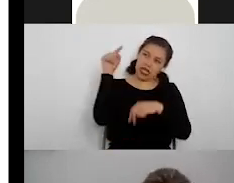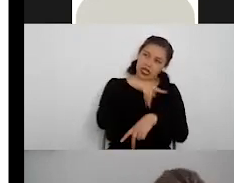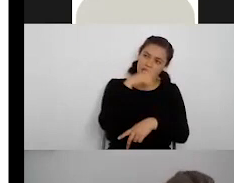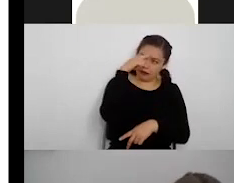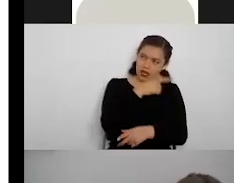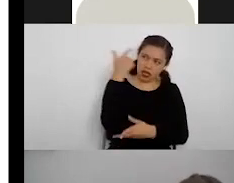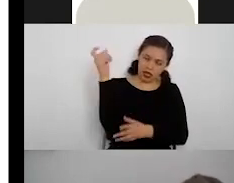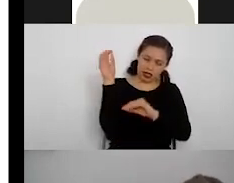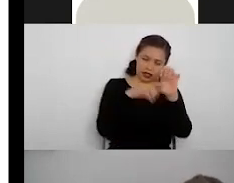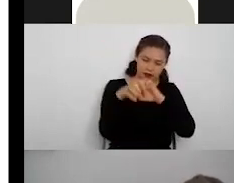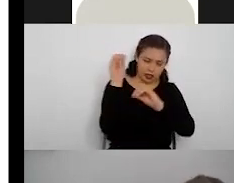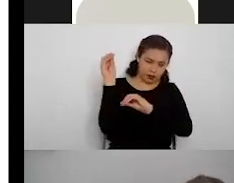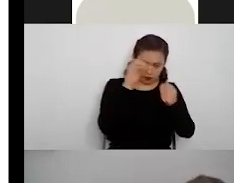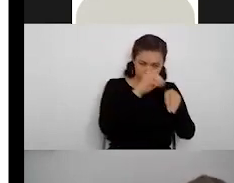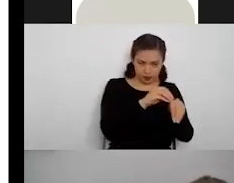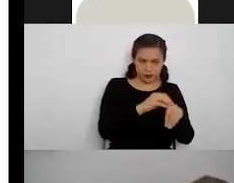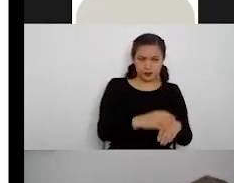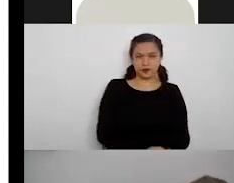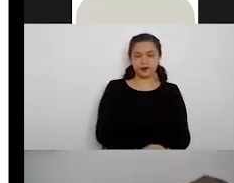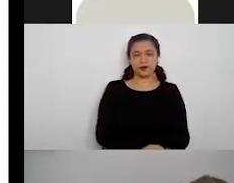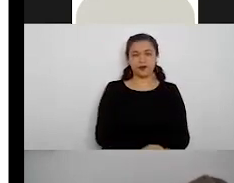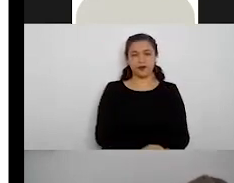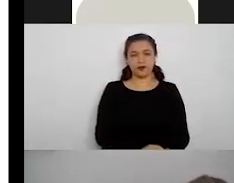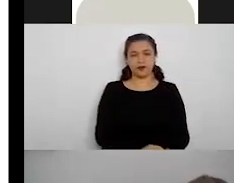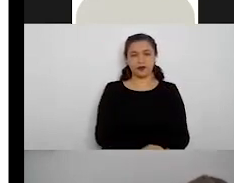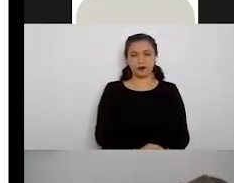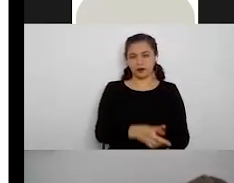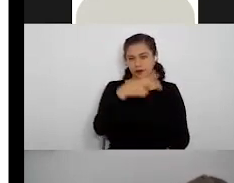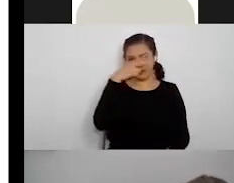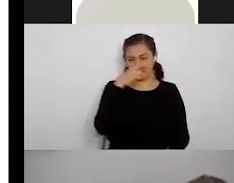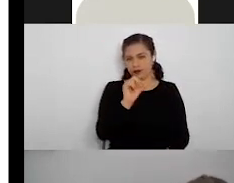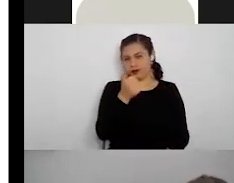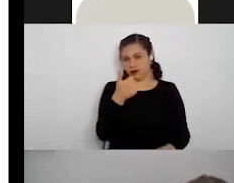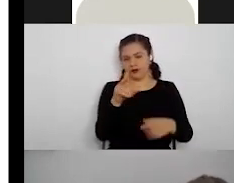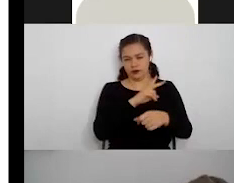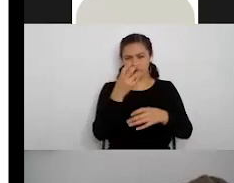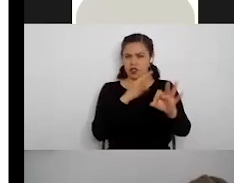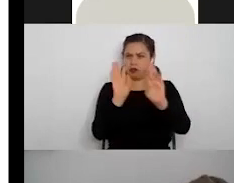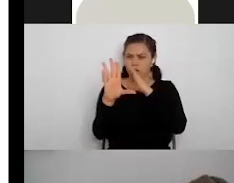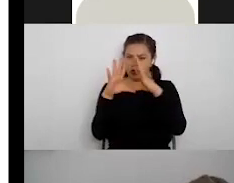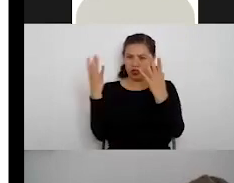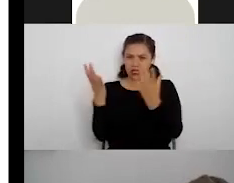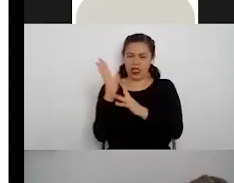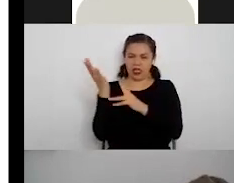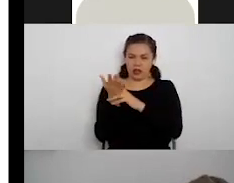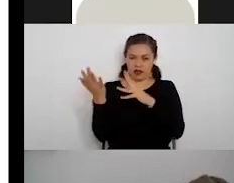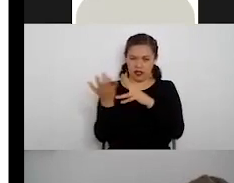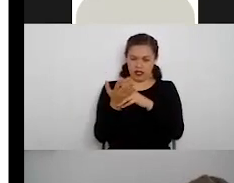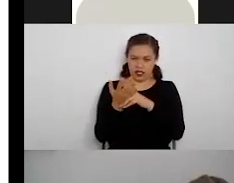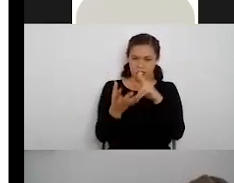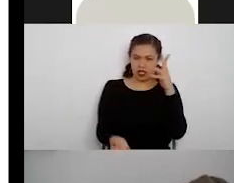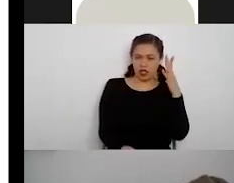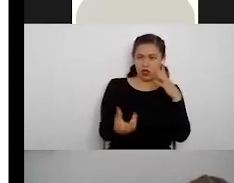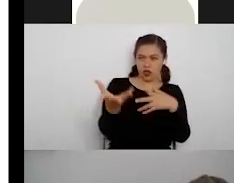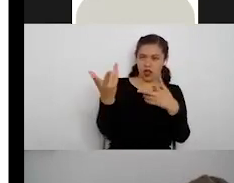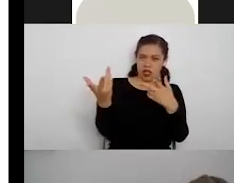La inversión extranjera en México, como en todo el mundo, se divide entre las nuevas inversiones,